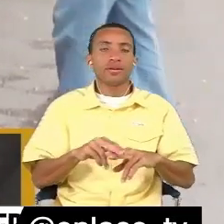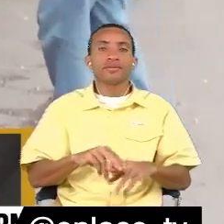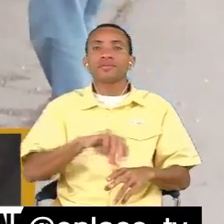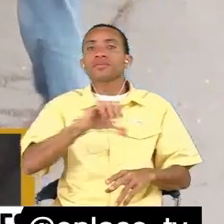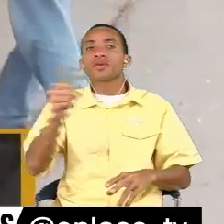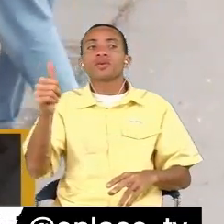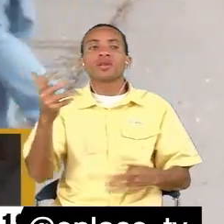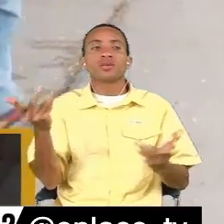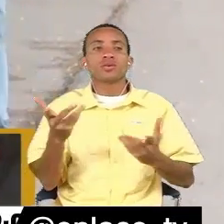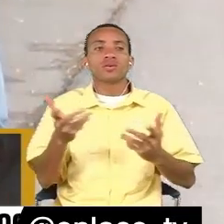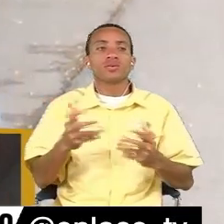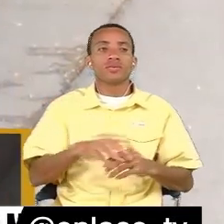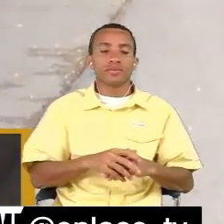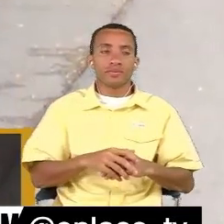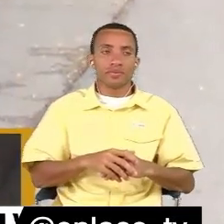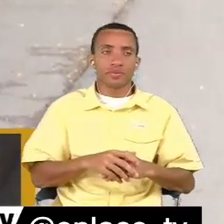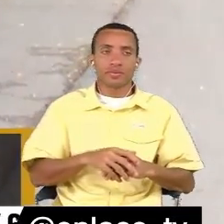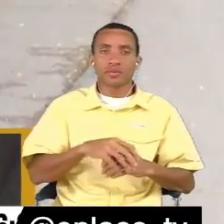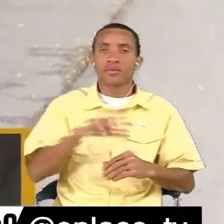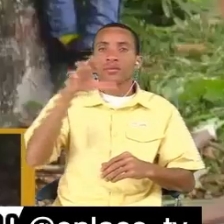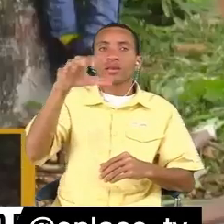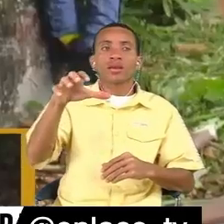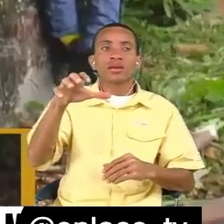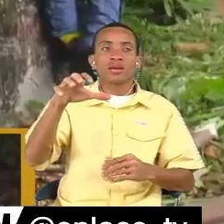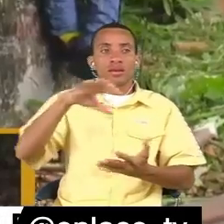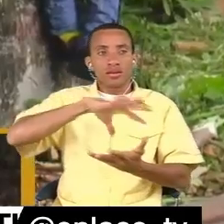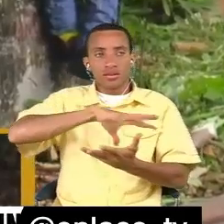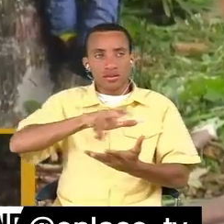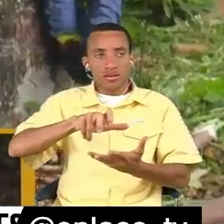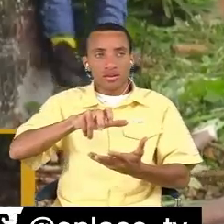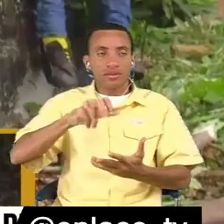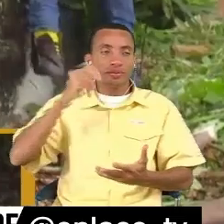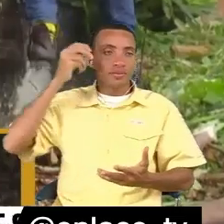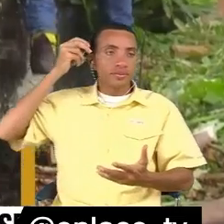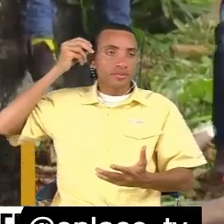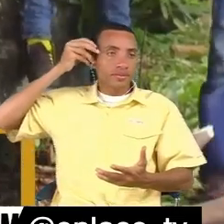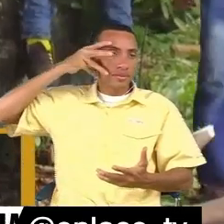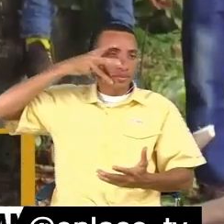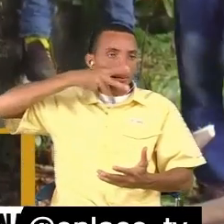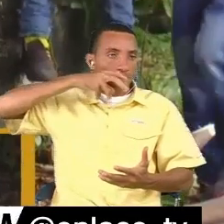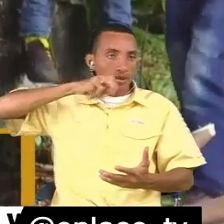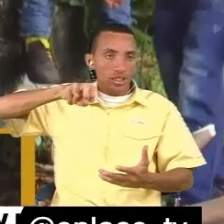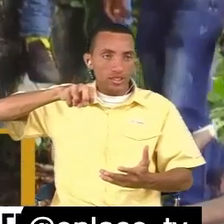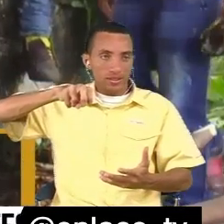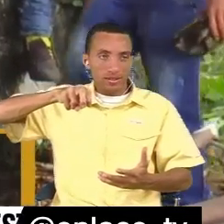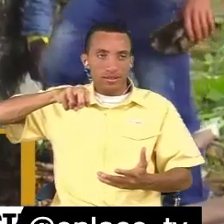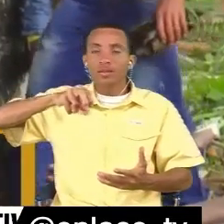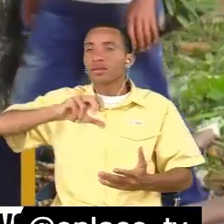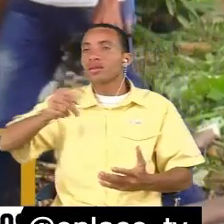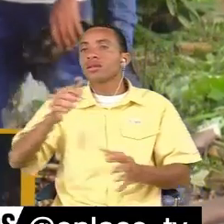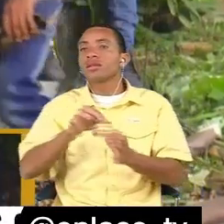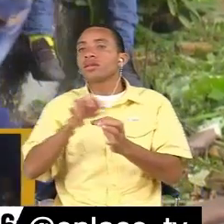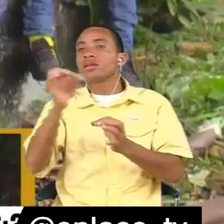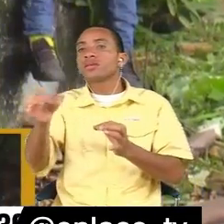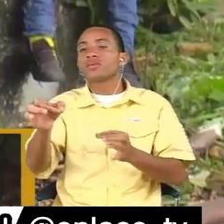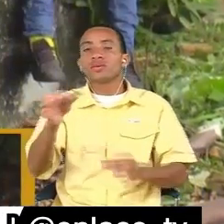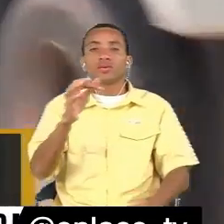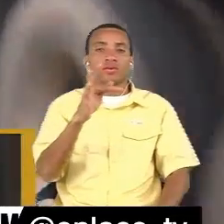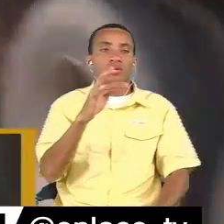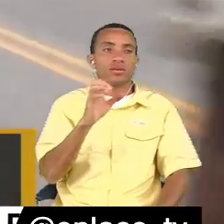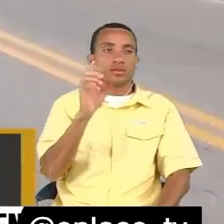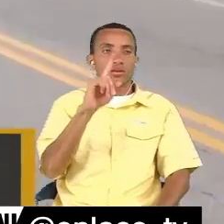sector de, que no es precisamente Santander, sino Norte Santander, el sector de Silos. Allí hubo una acción por parte de estas personas